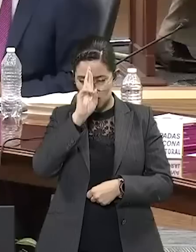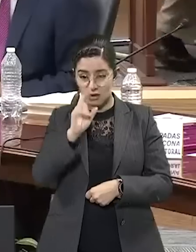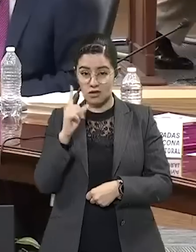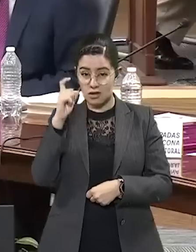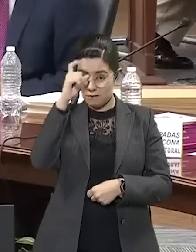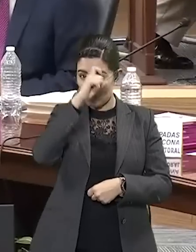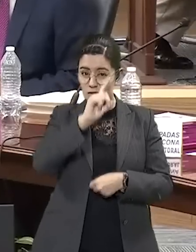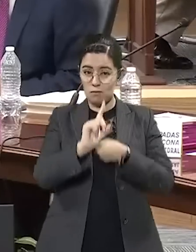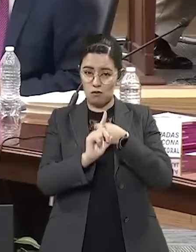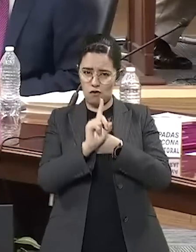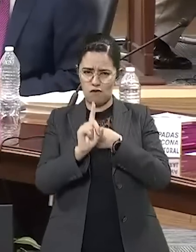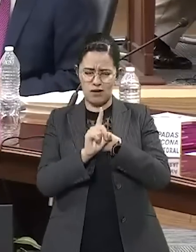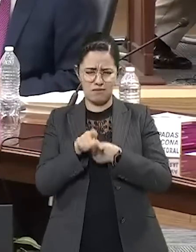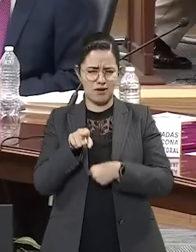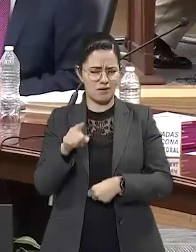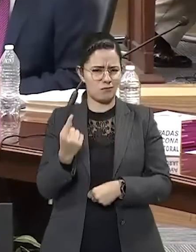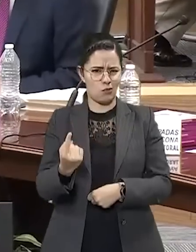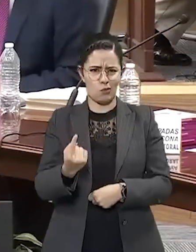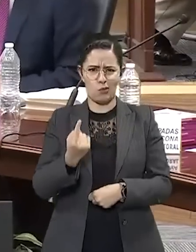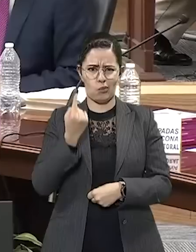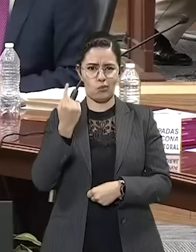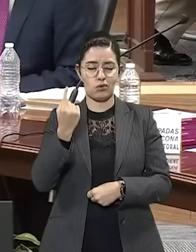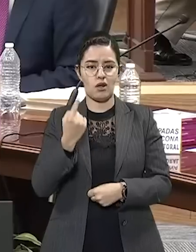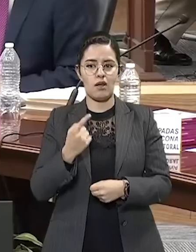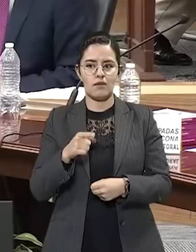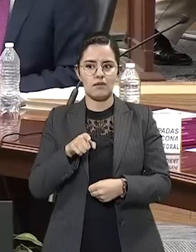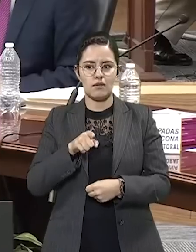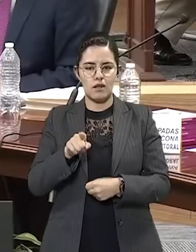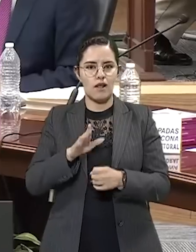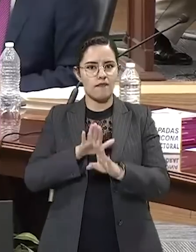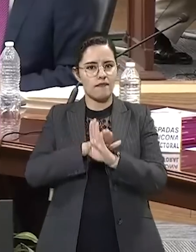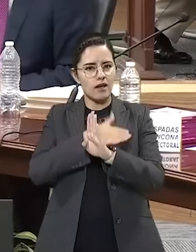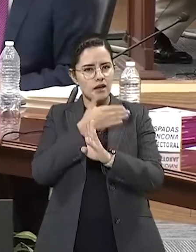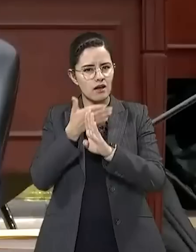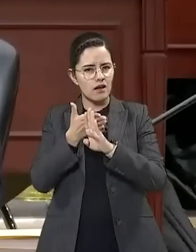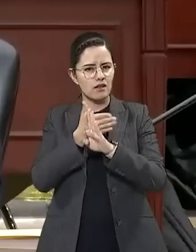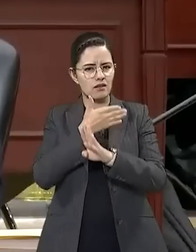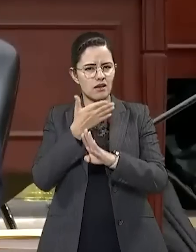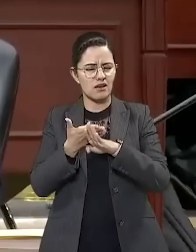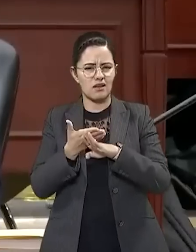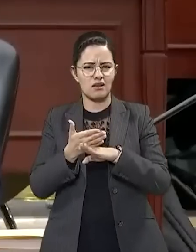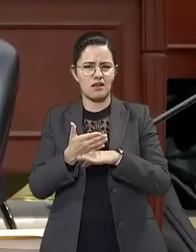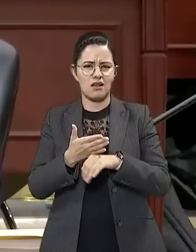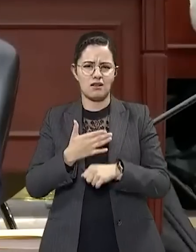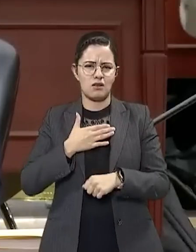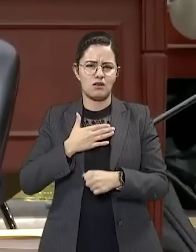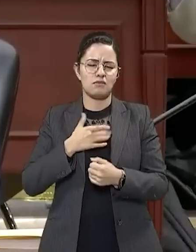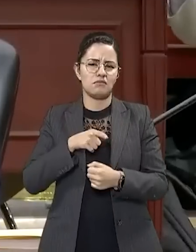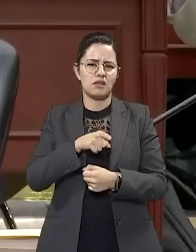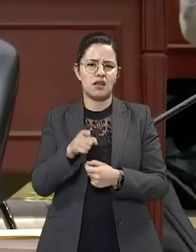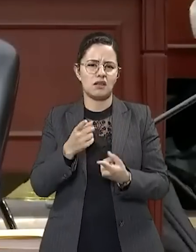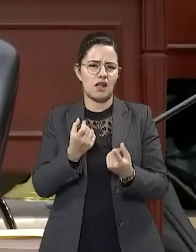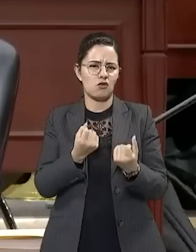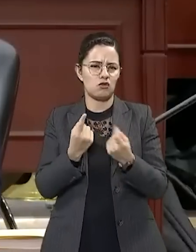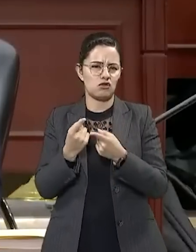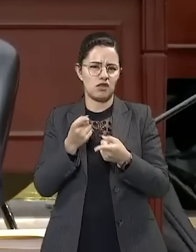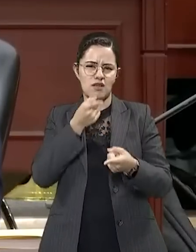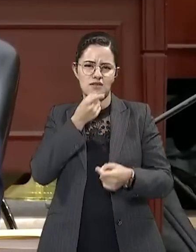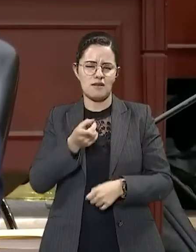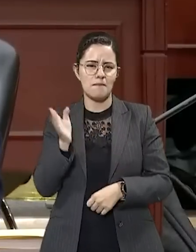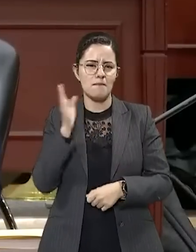Nadie como él ha sentido las presiones las injustas e injustificadas descalificaciones